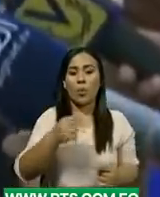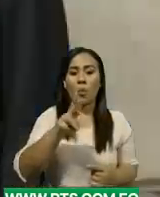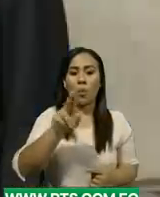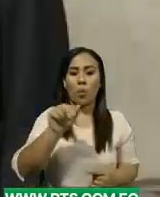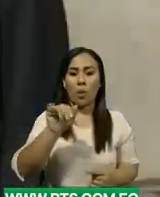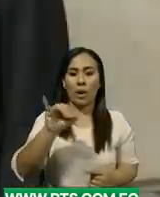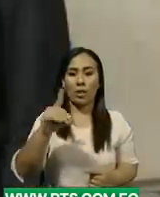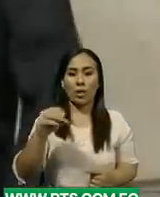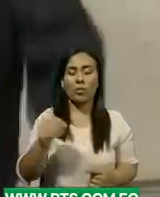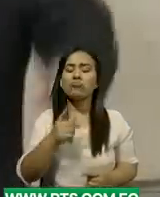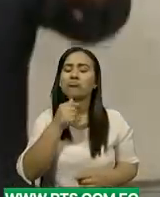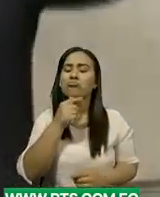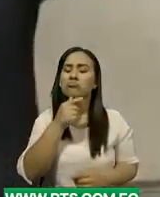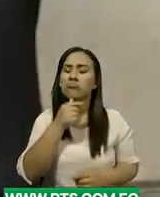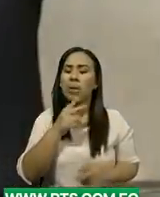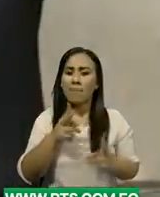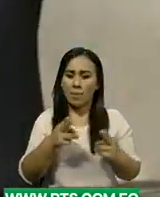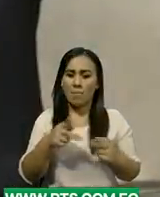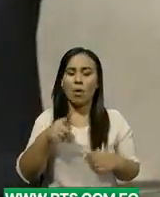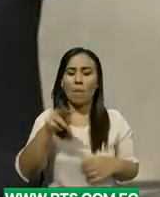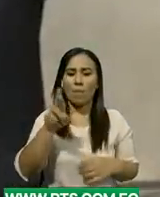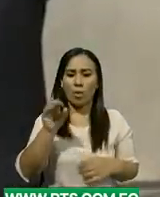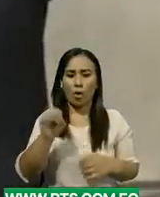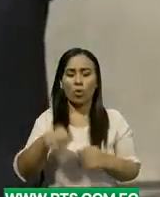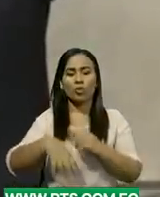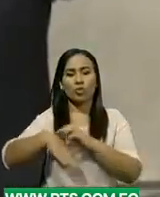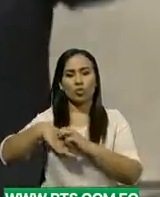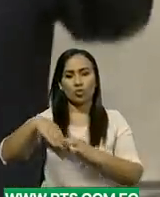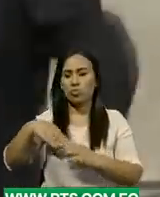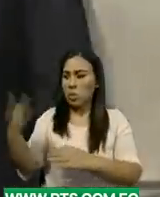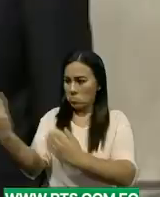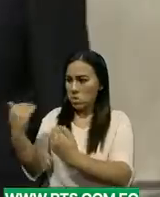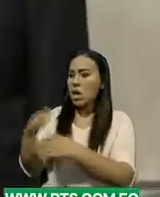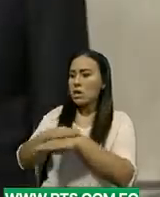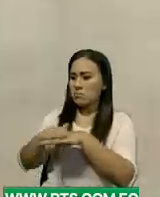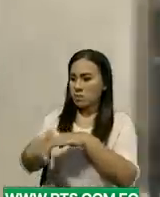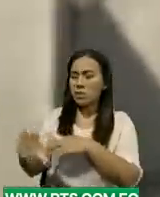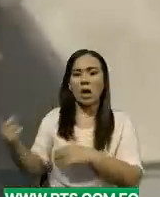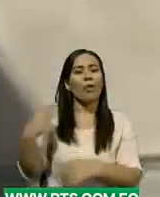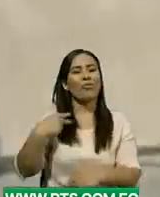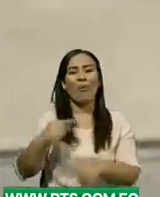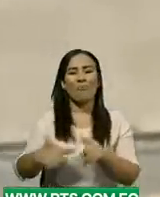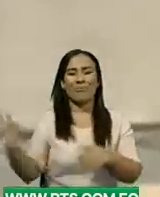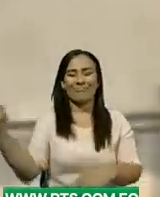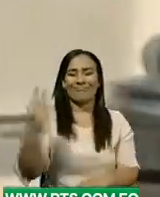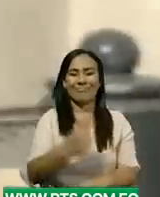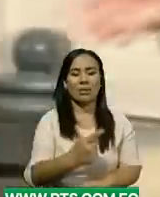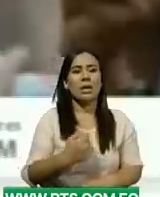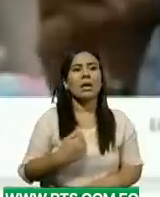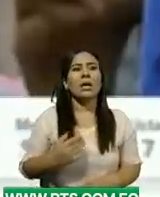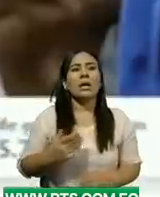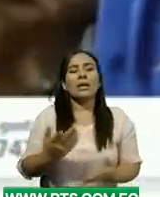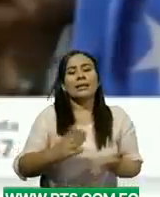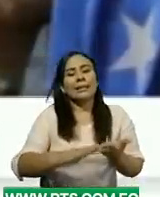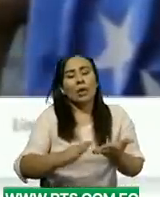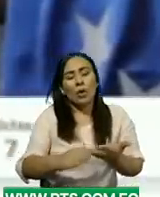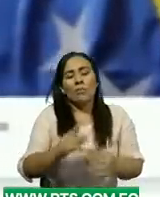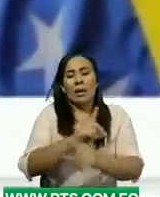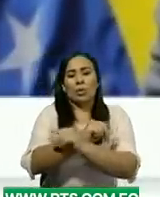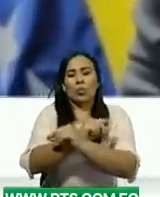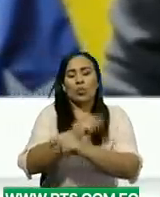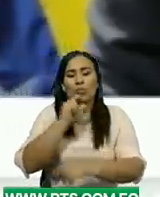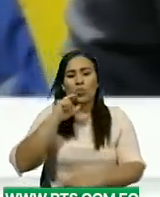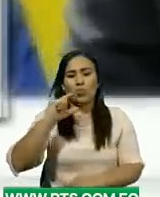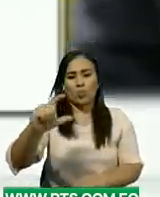por los jefes de Estado, miembro del PROSUR, fue invitado al evento mismo que no pudo asistir y se justificó en su cuenta de